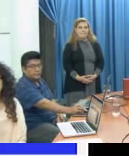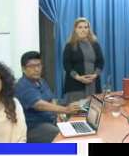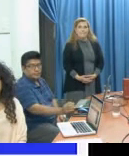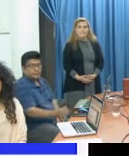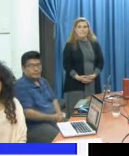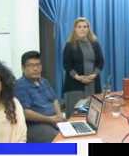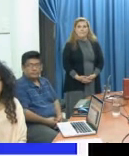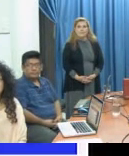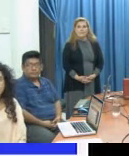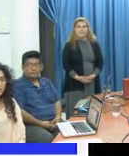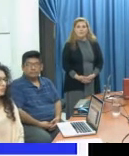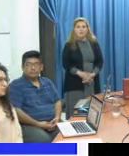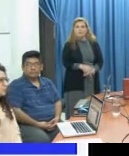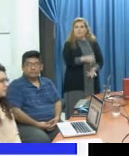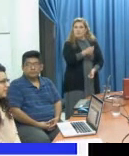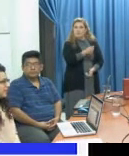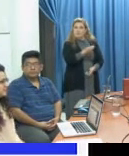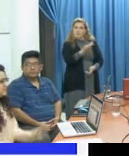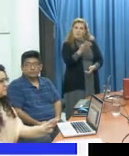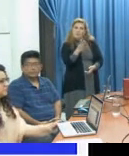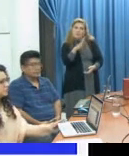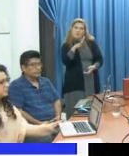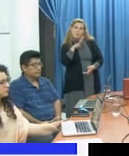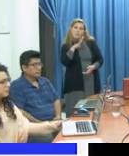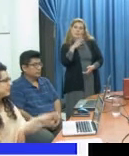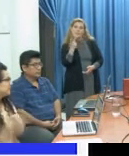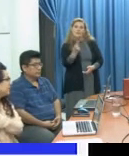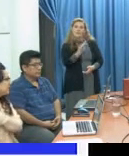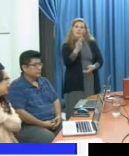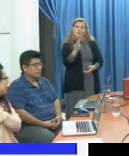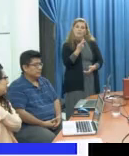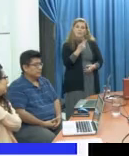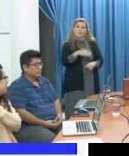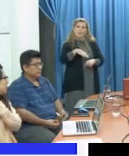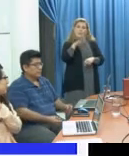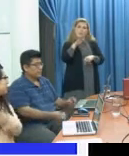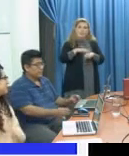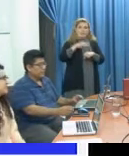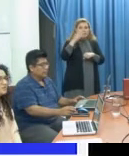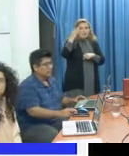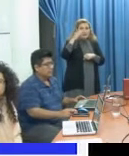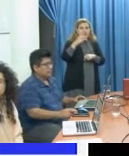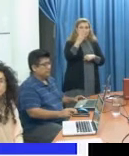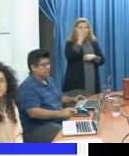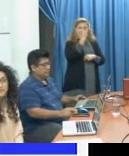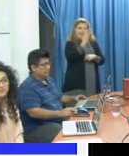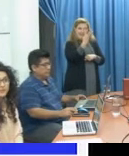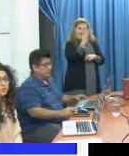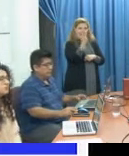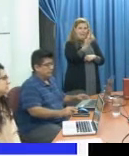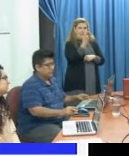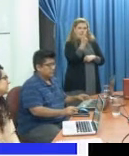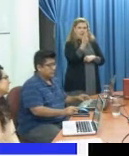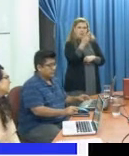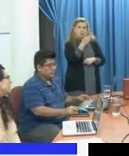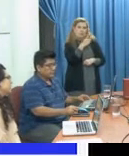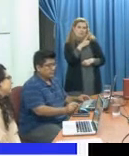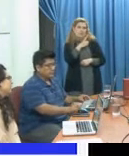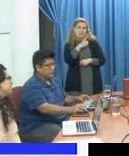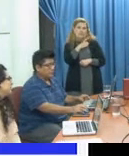Si alguien tiene alguna consulta, estamos sobre el tiempo, pero yo creo que unas 3